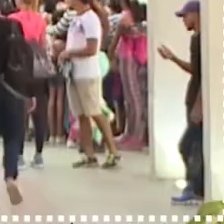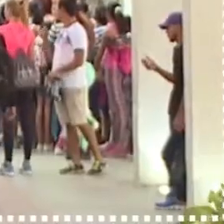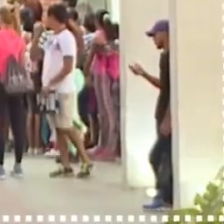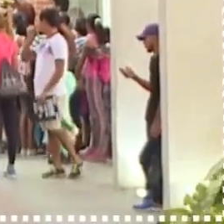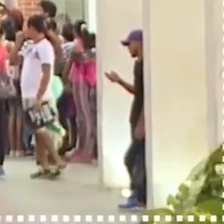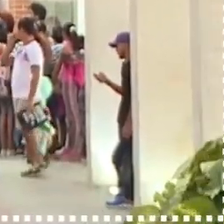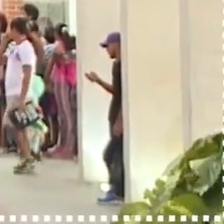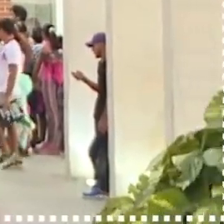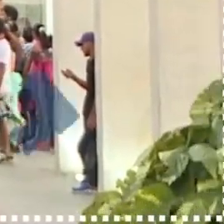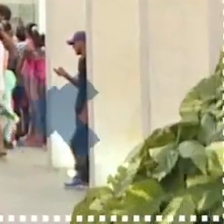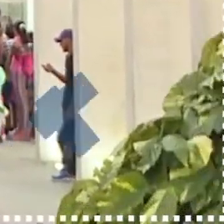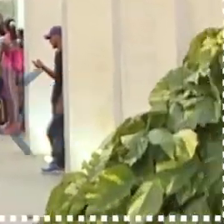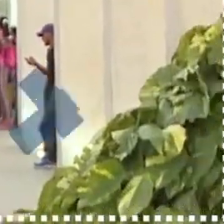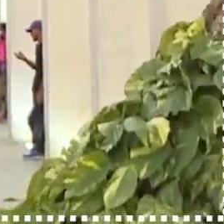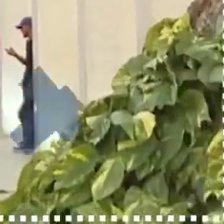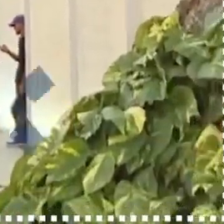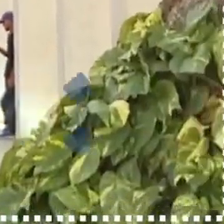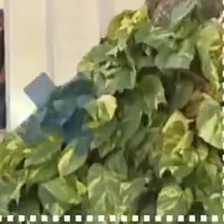El Campus TV.